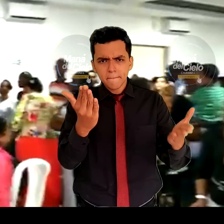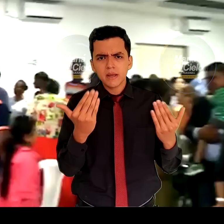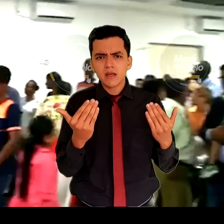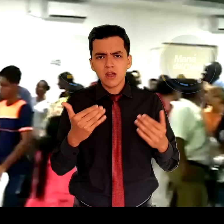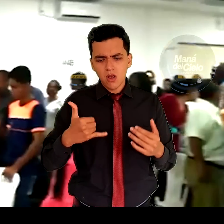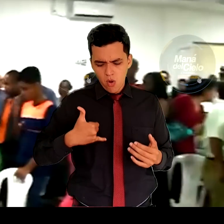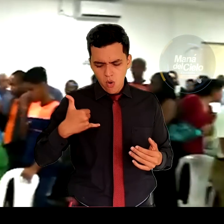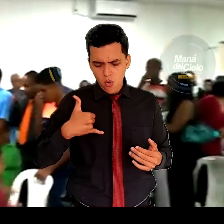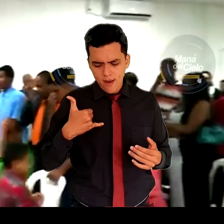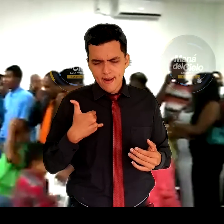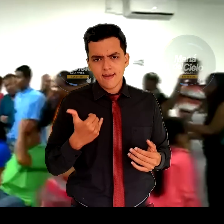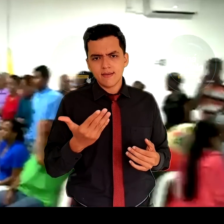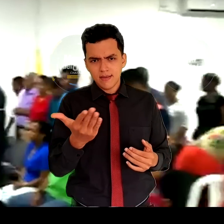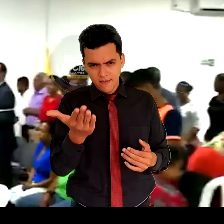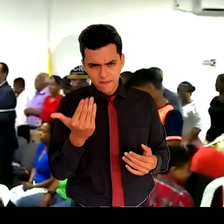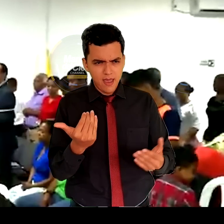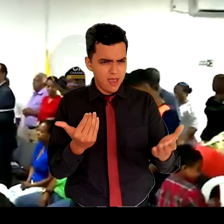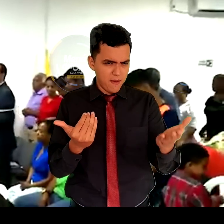A ver, esos jóvenes